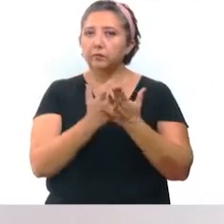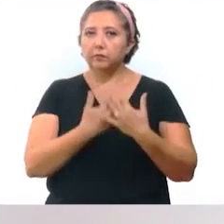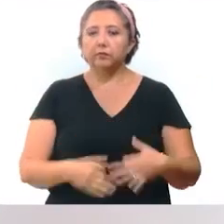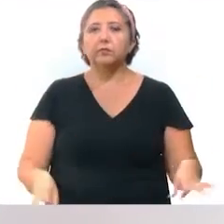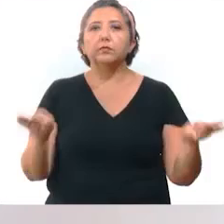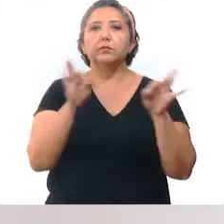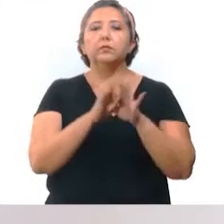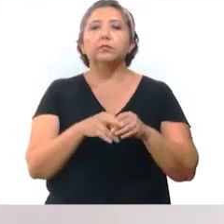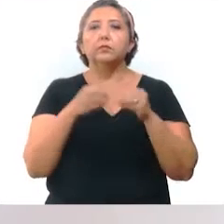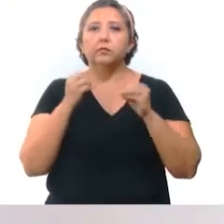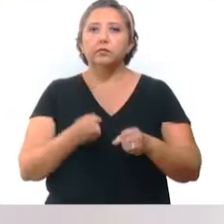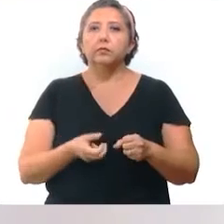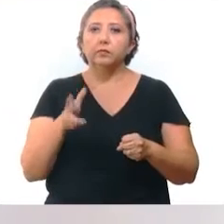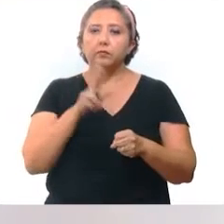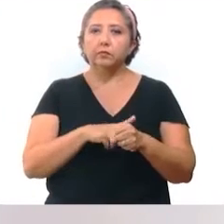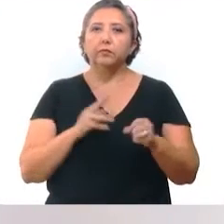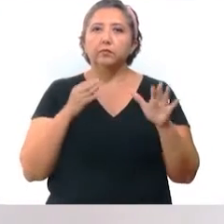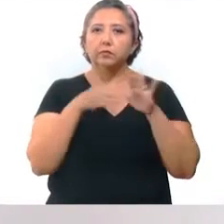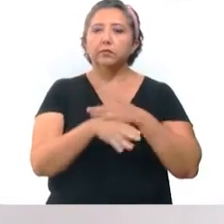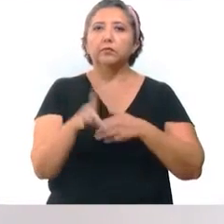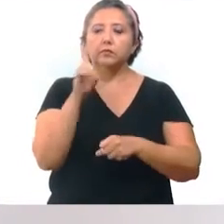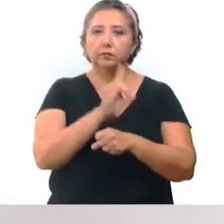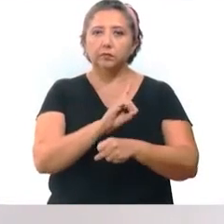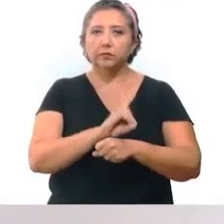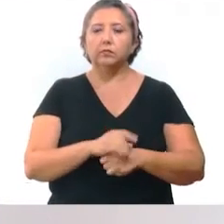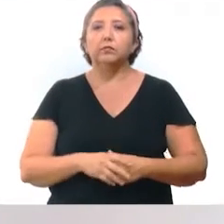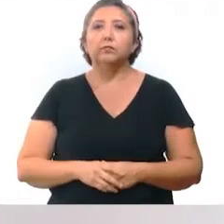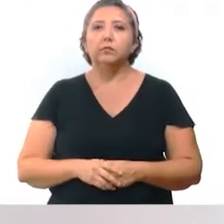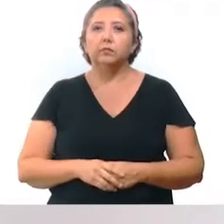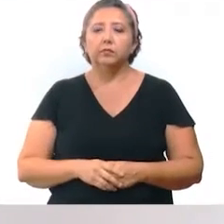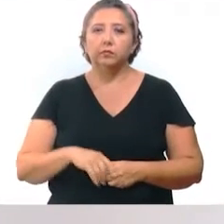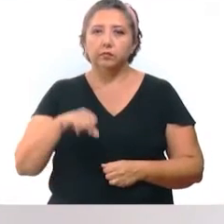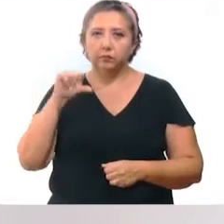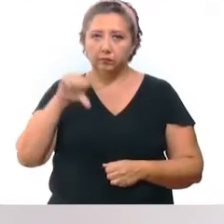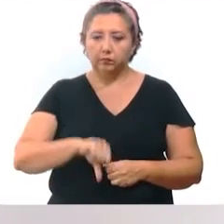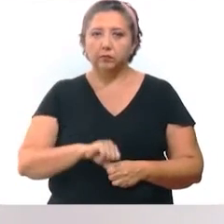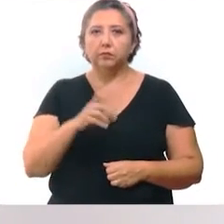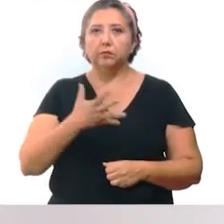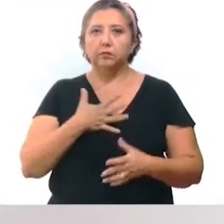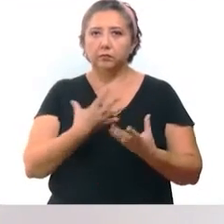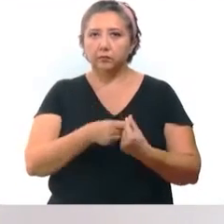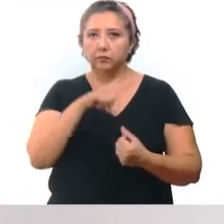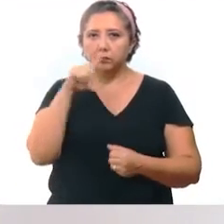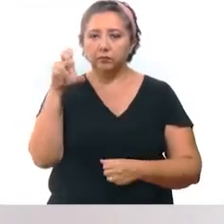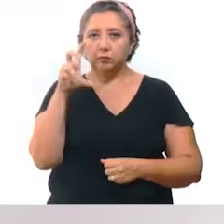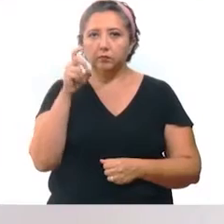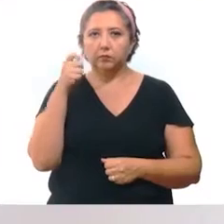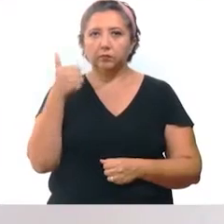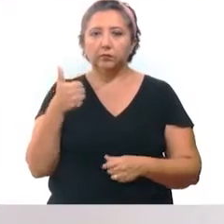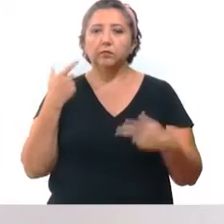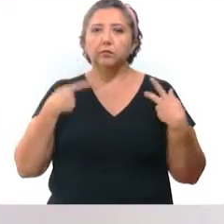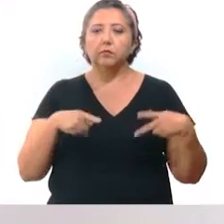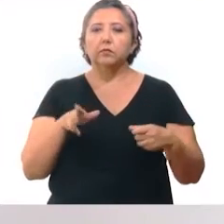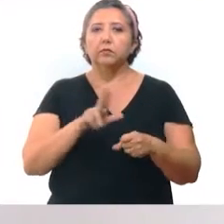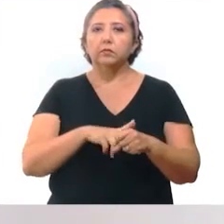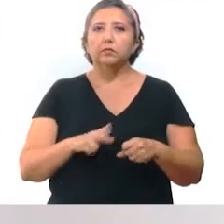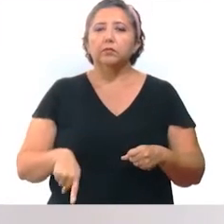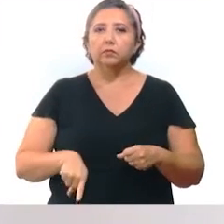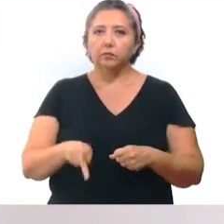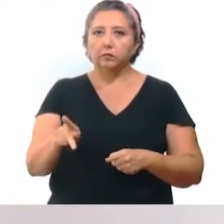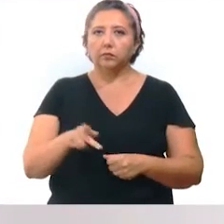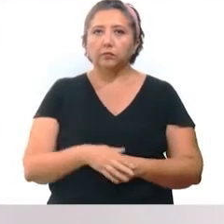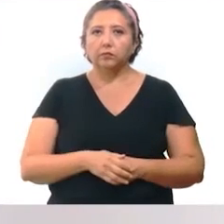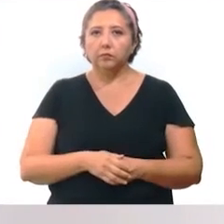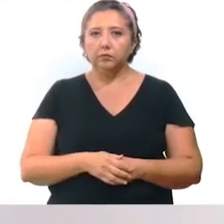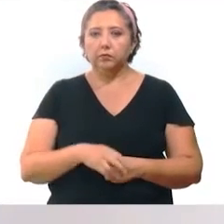los datos más importantes son la ocupación hospitalaria y los ingresos diarios. El día de hoy tenemos 136 pacientes en hospitales